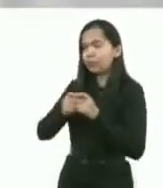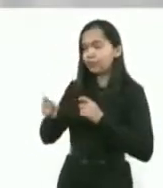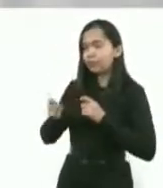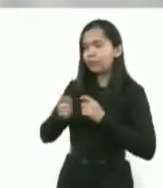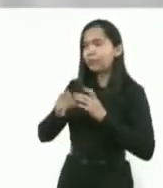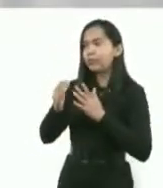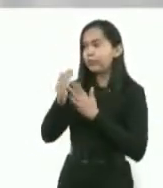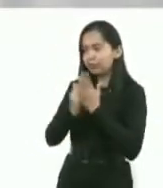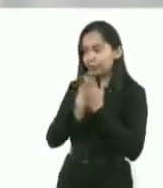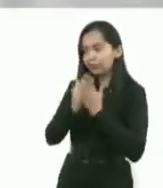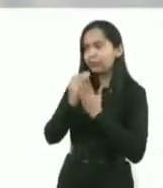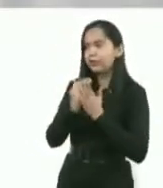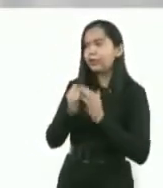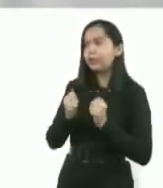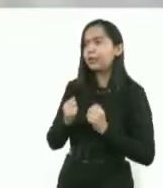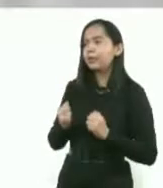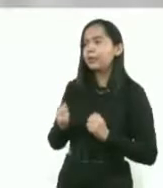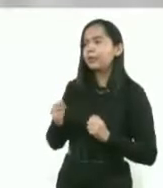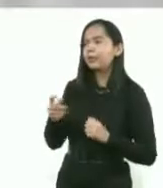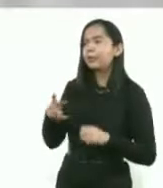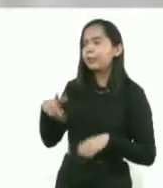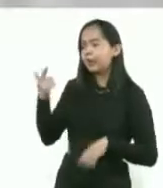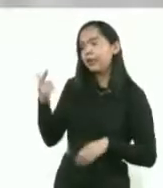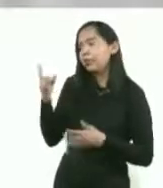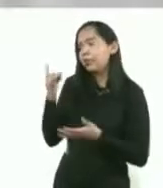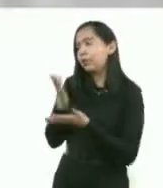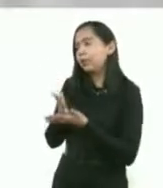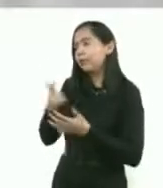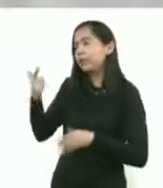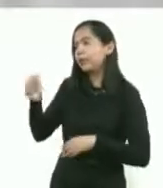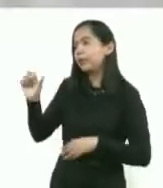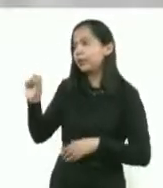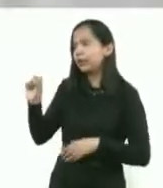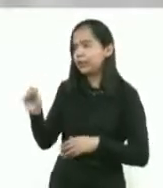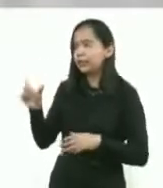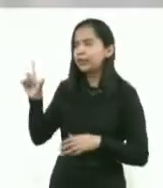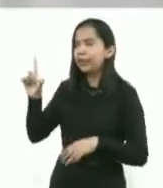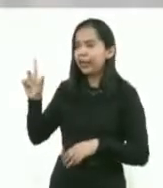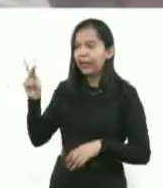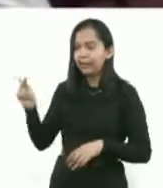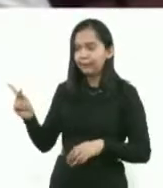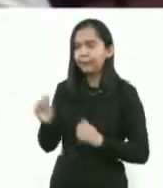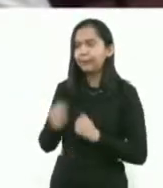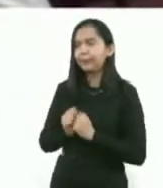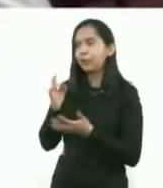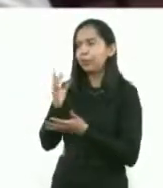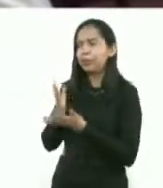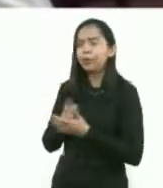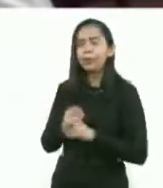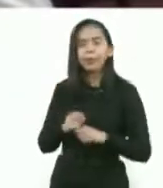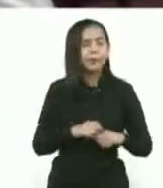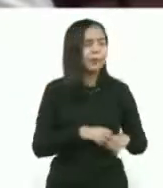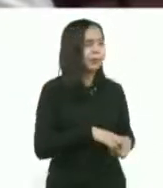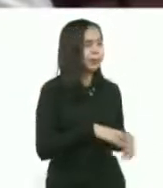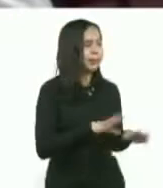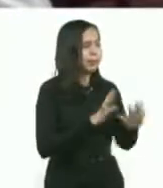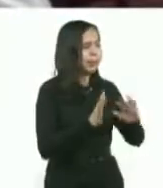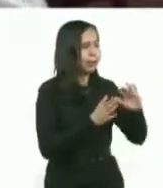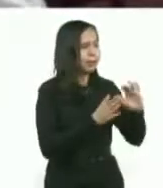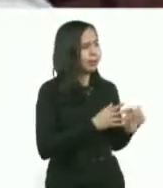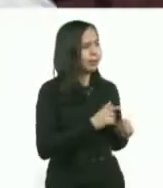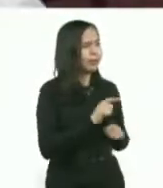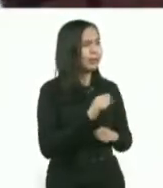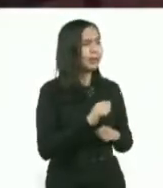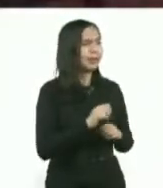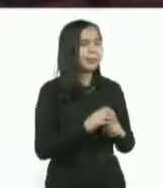se tiene como medida extraordinaria en el gas LP. No, es un modelo diferente. En el tema de la inflación, en el sí. incremento…